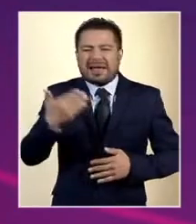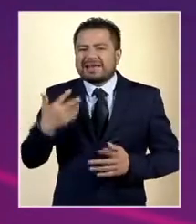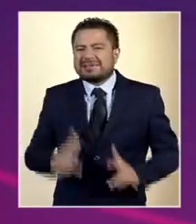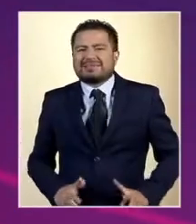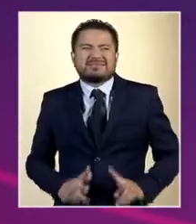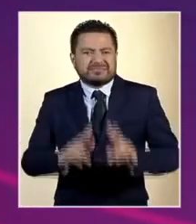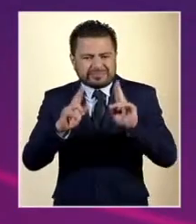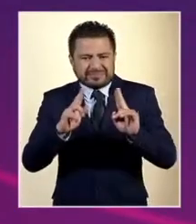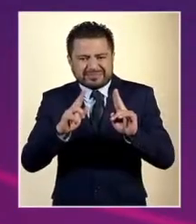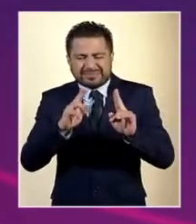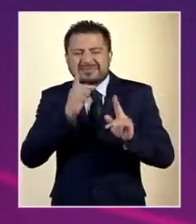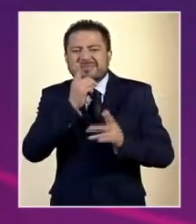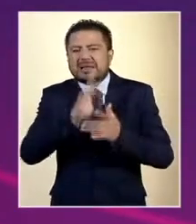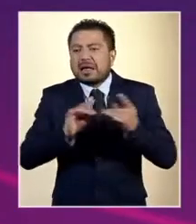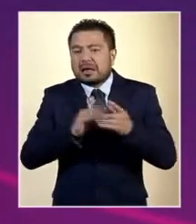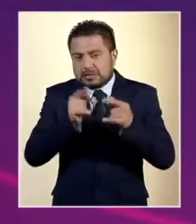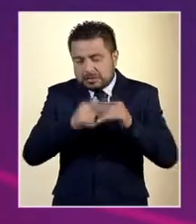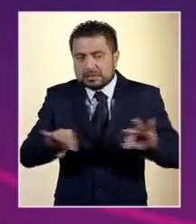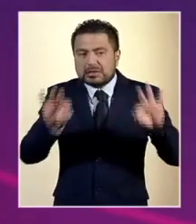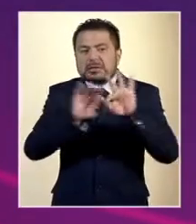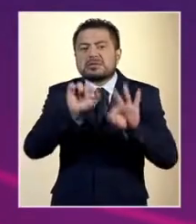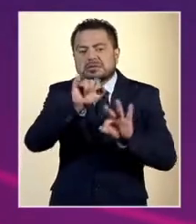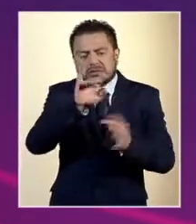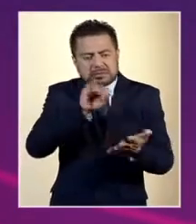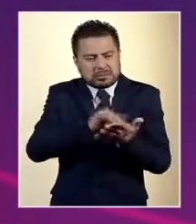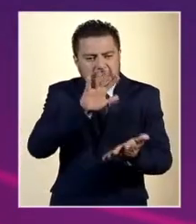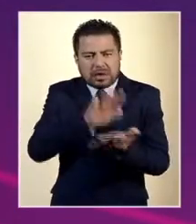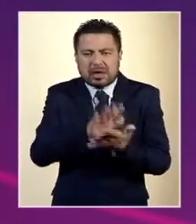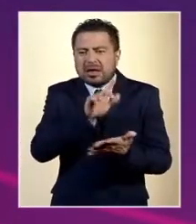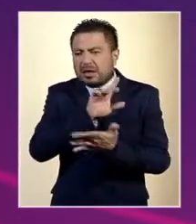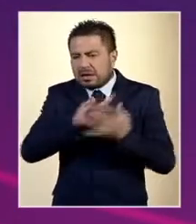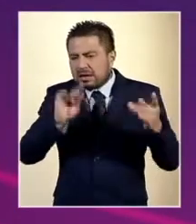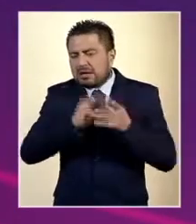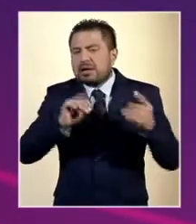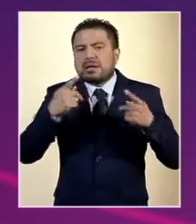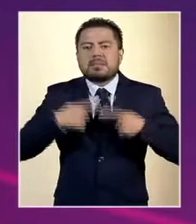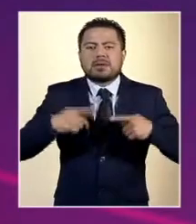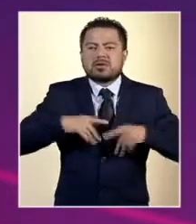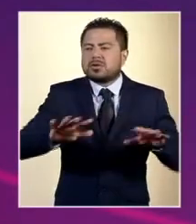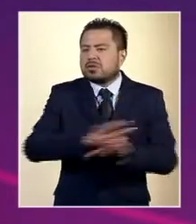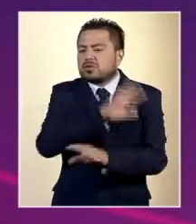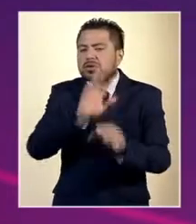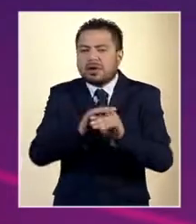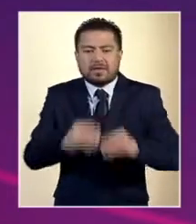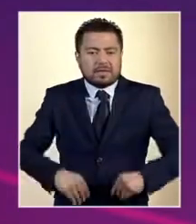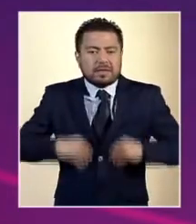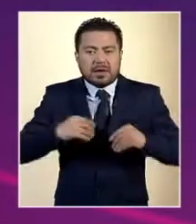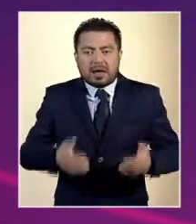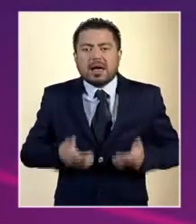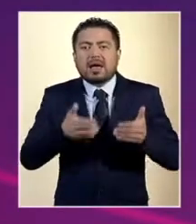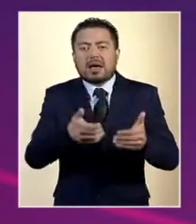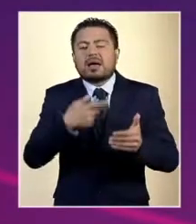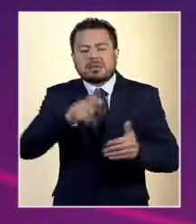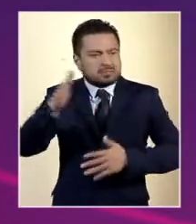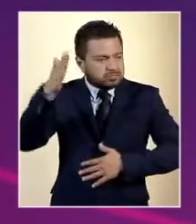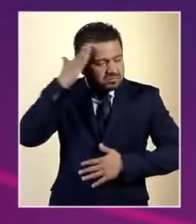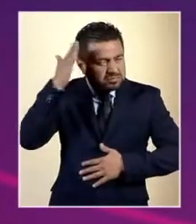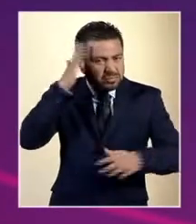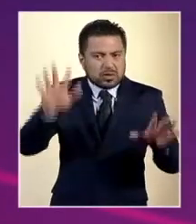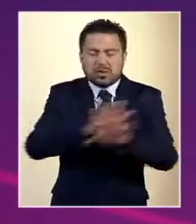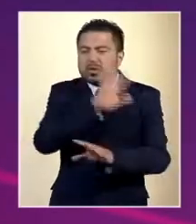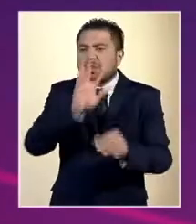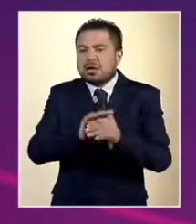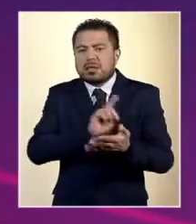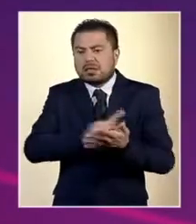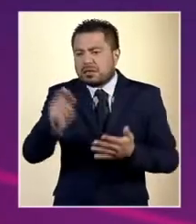al corte que es muy importante recalcar, subrayar que las personas viven en la calle, pero son titulares absolutas